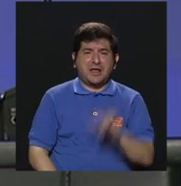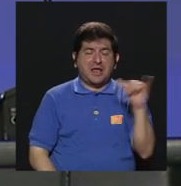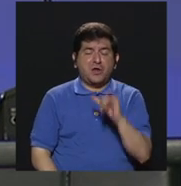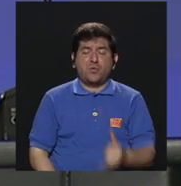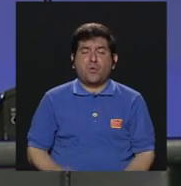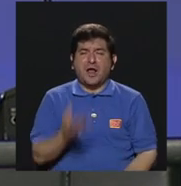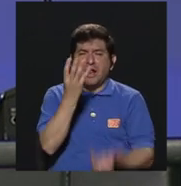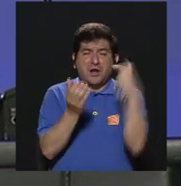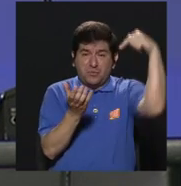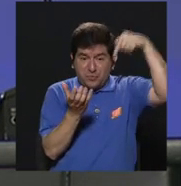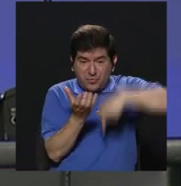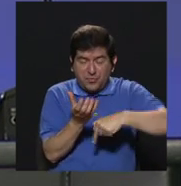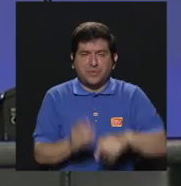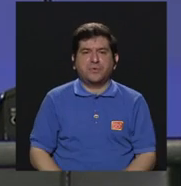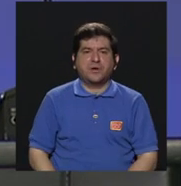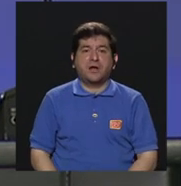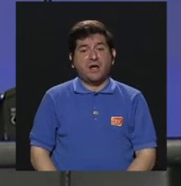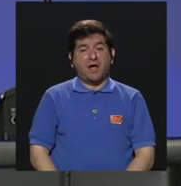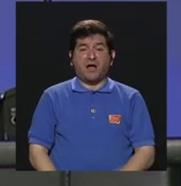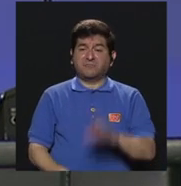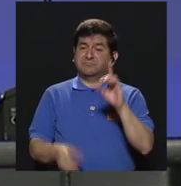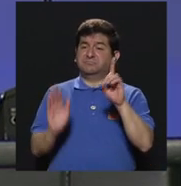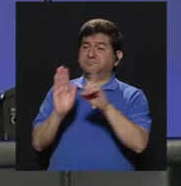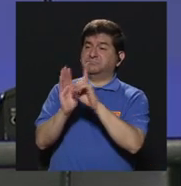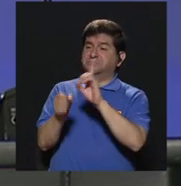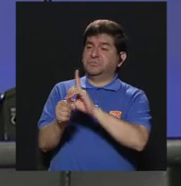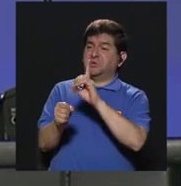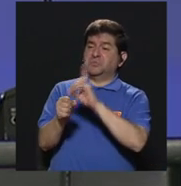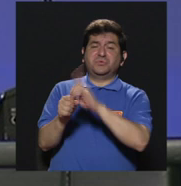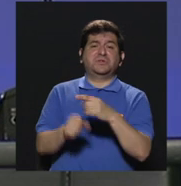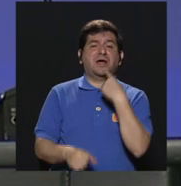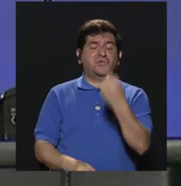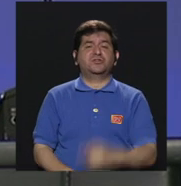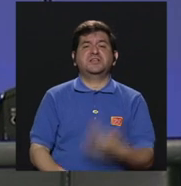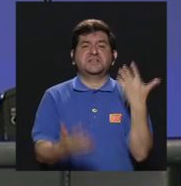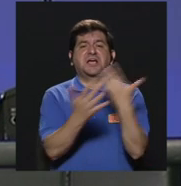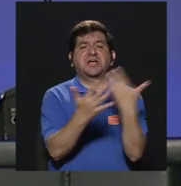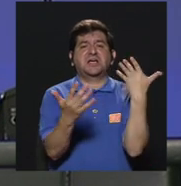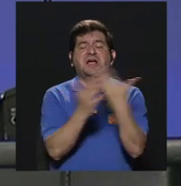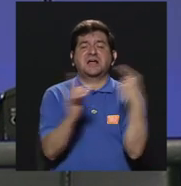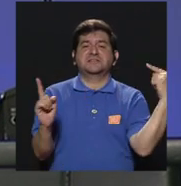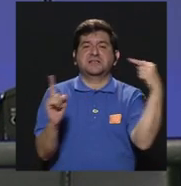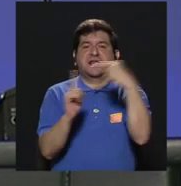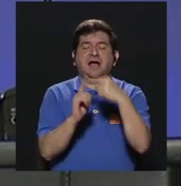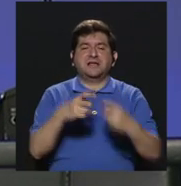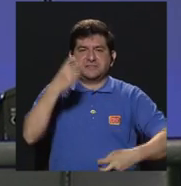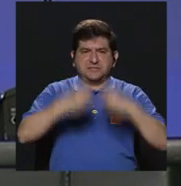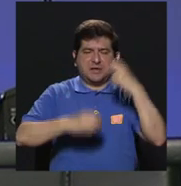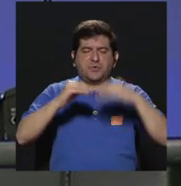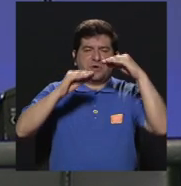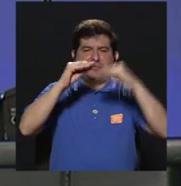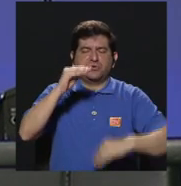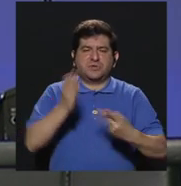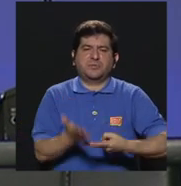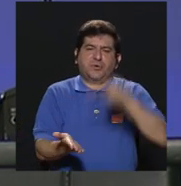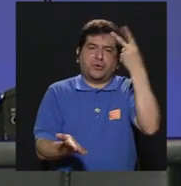a la vez que los legisladores recetan cárcel hasta para delitos de menor